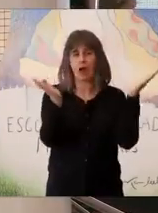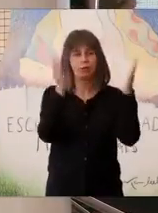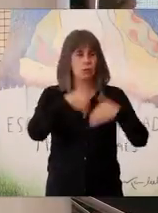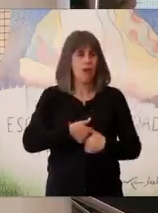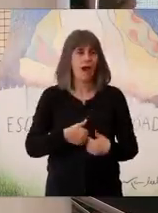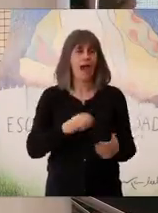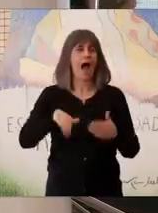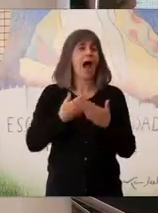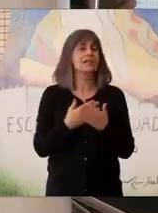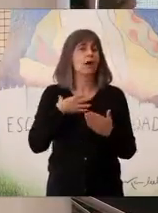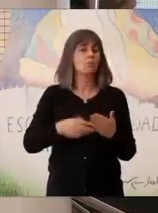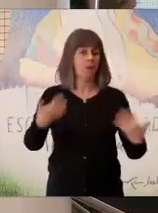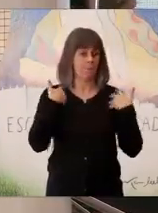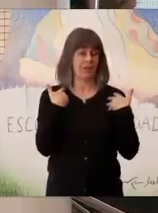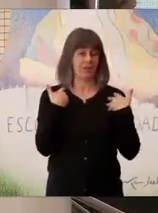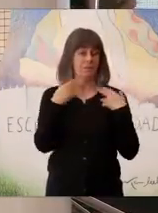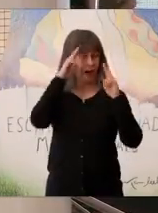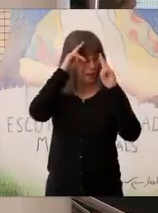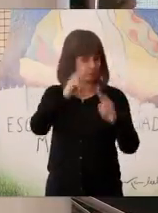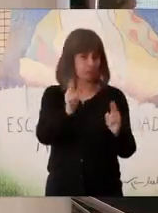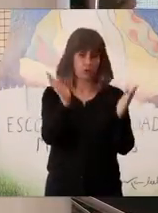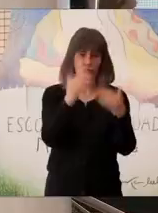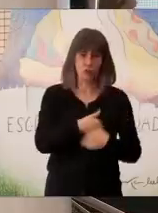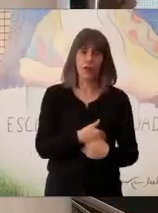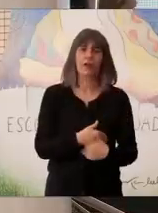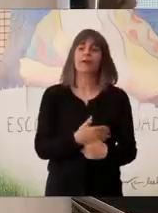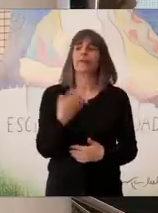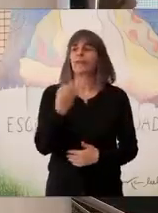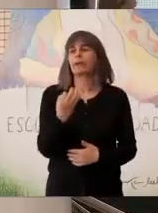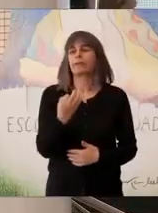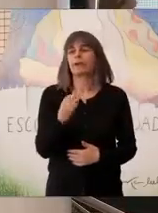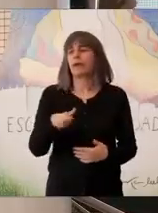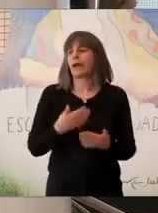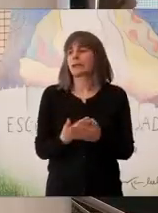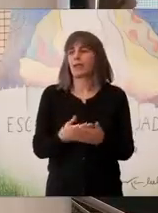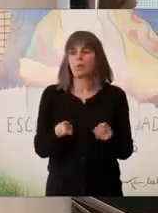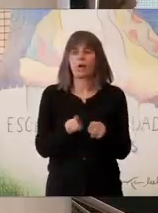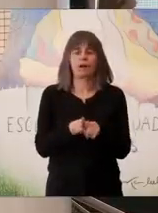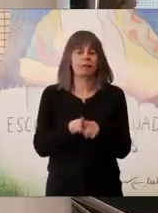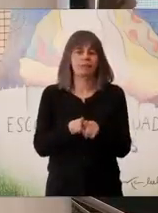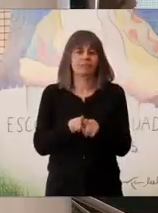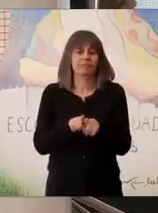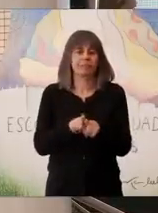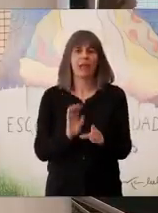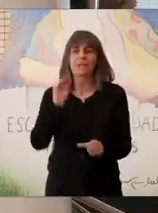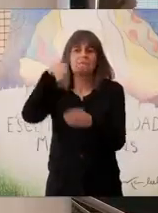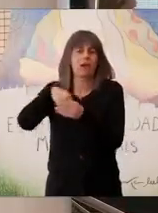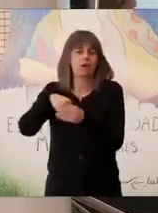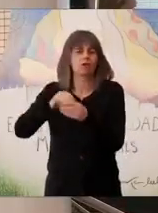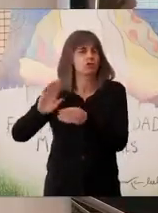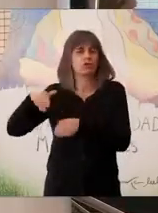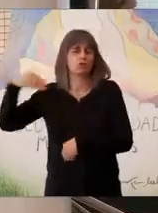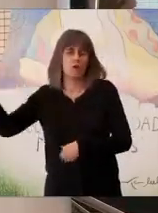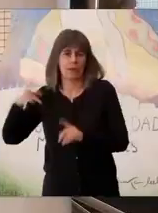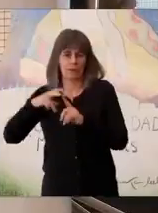respeto hacia la víctima, sino que incluso pues, aplicaciones ajenas absolutamente a esas